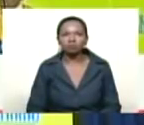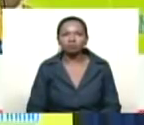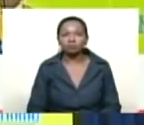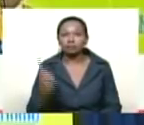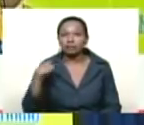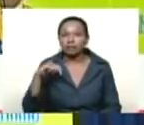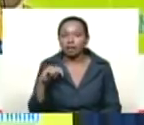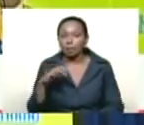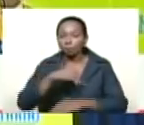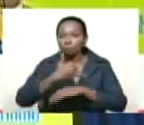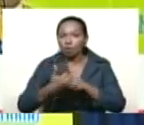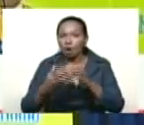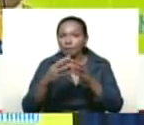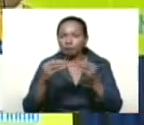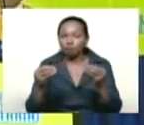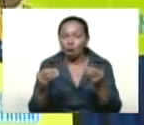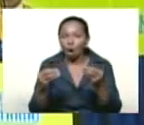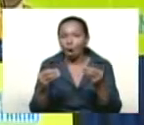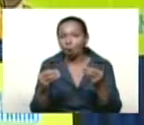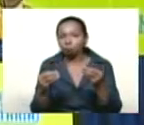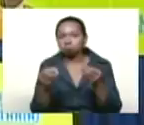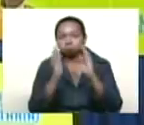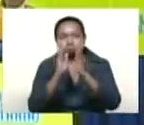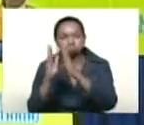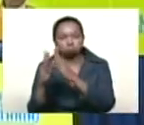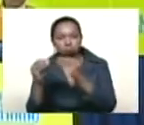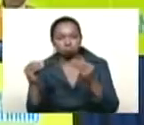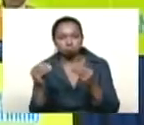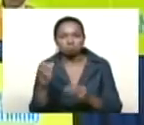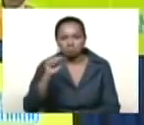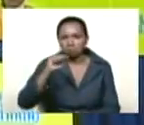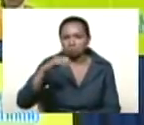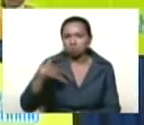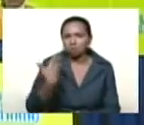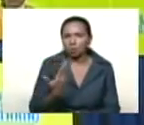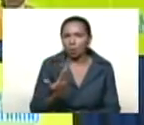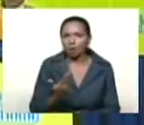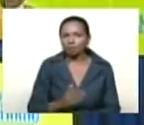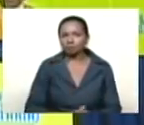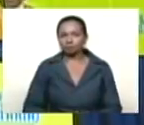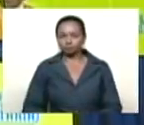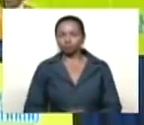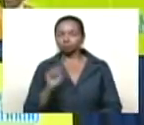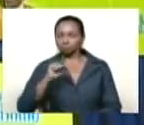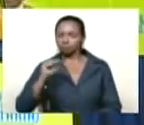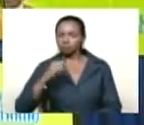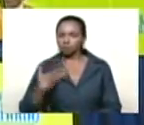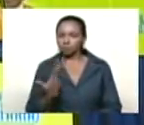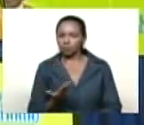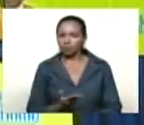tenemos los programas, tenemos la logística, claro que sí se puede. Claro que sí se puede